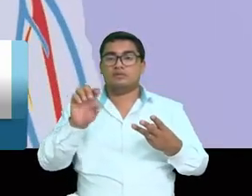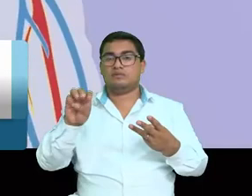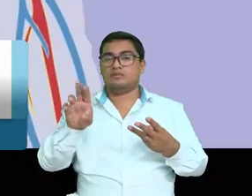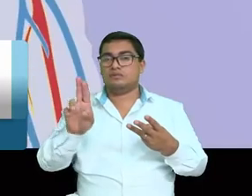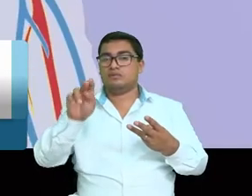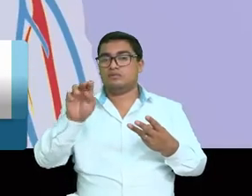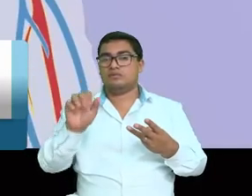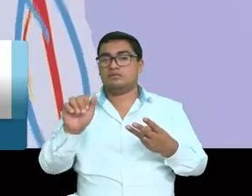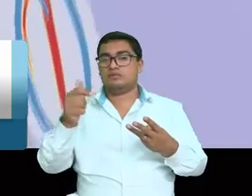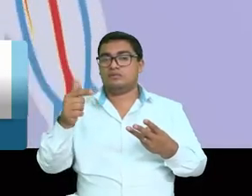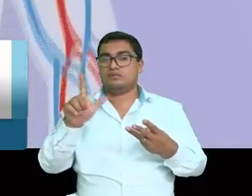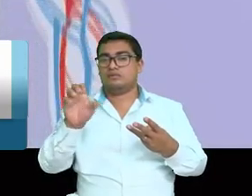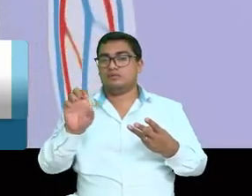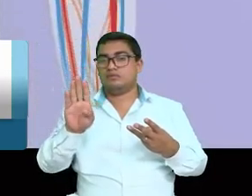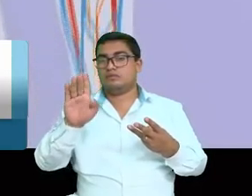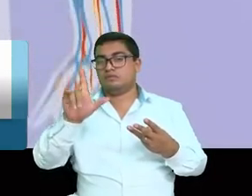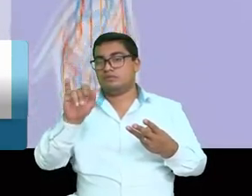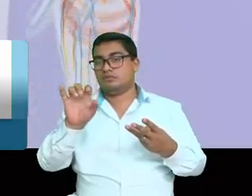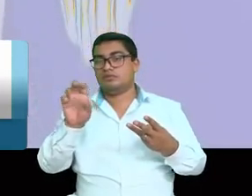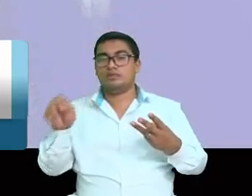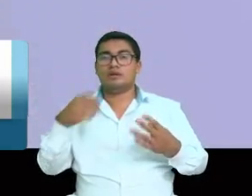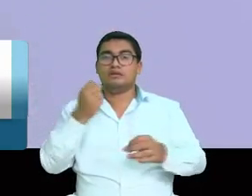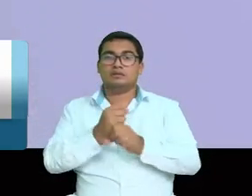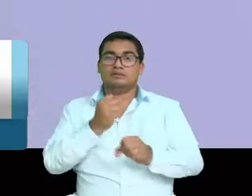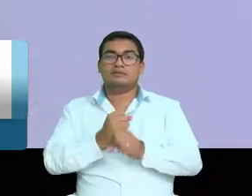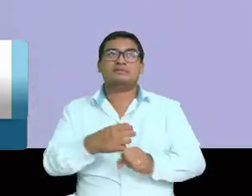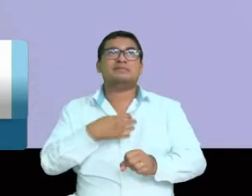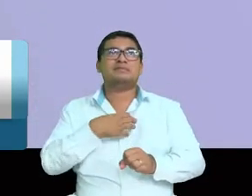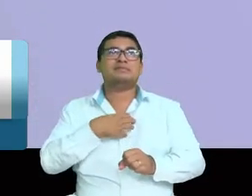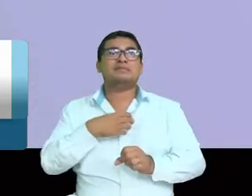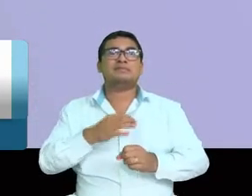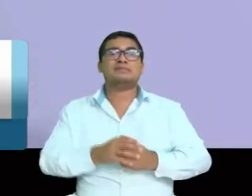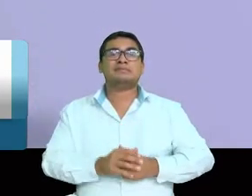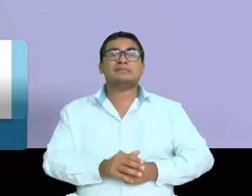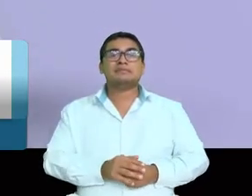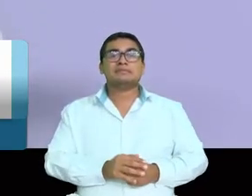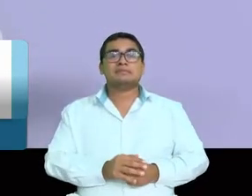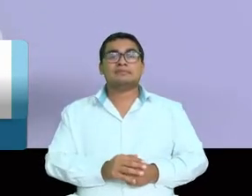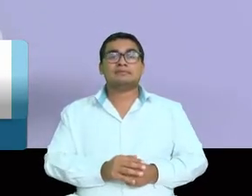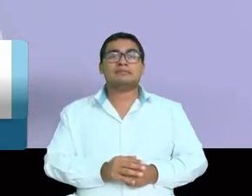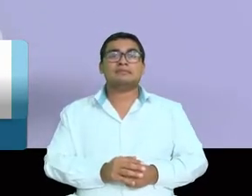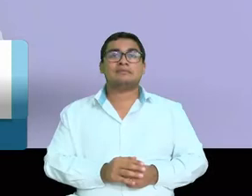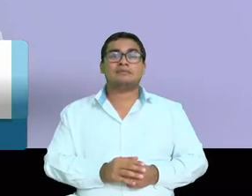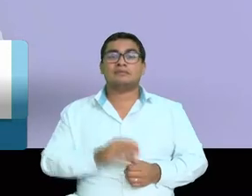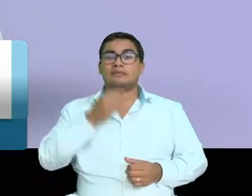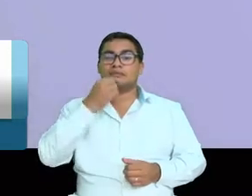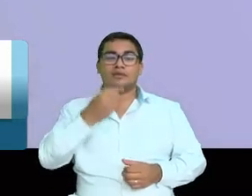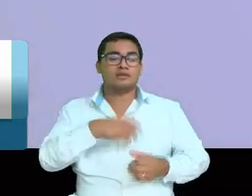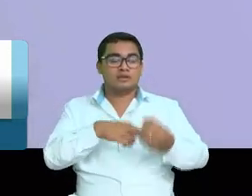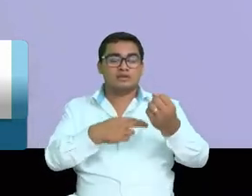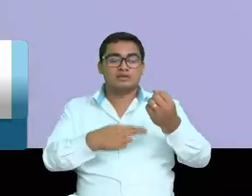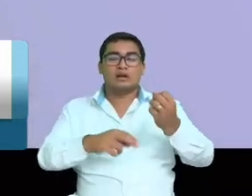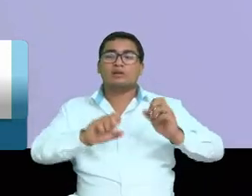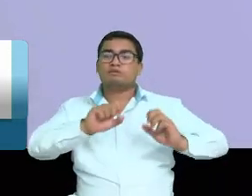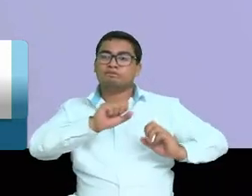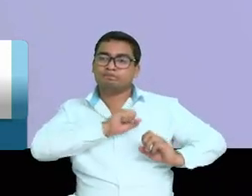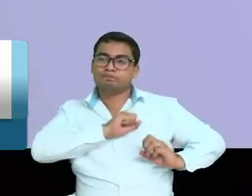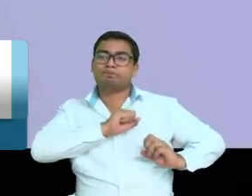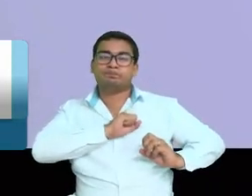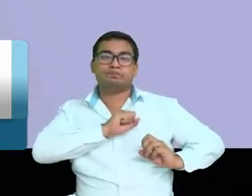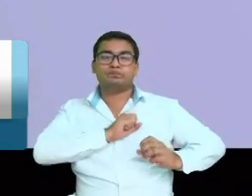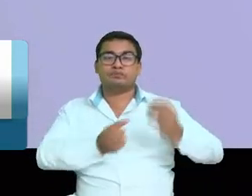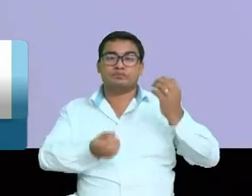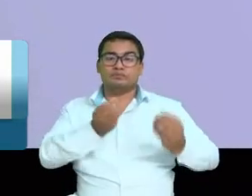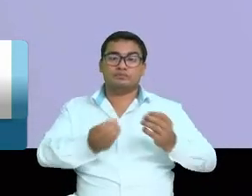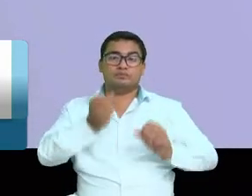encargados de hacer esta función. Como usted me dice que ese bombeo de la sangre obviamente depende de la actividad